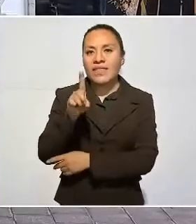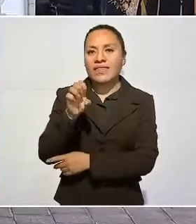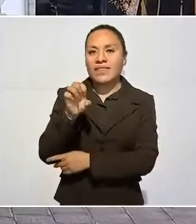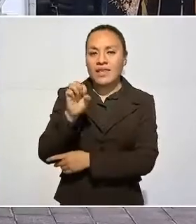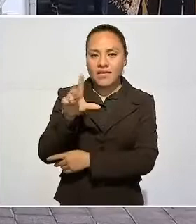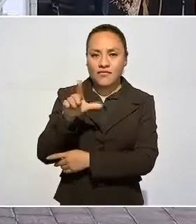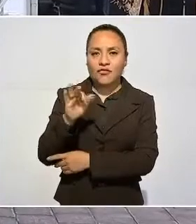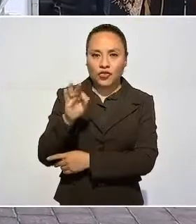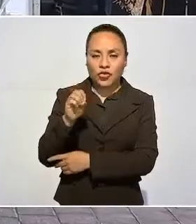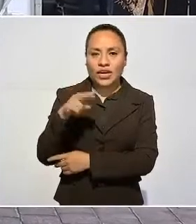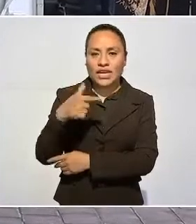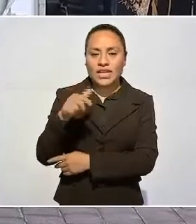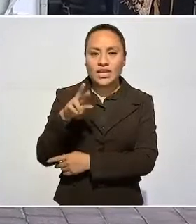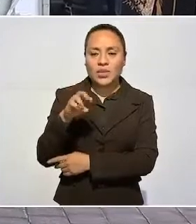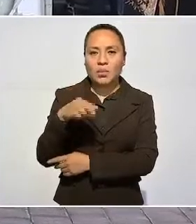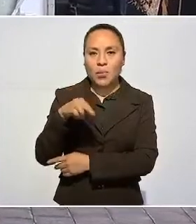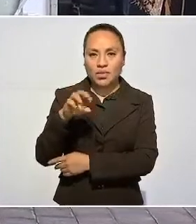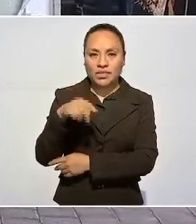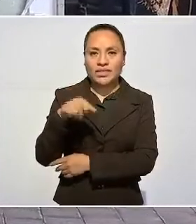Montes.